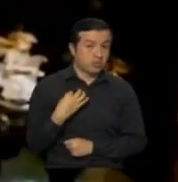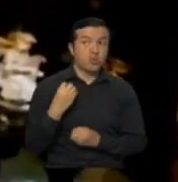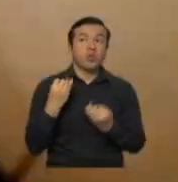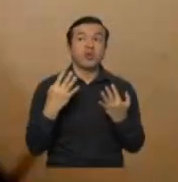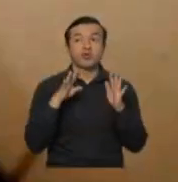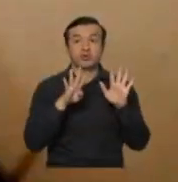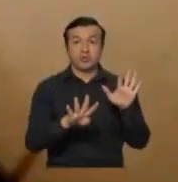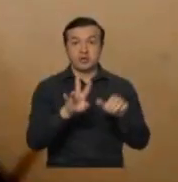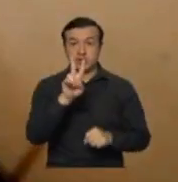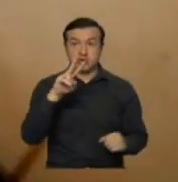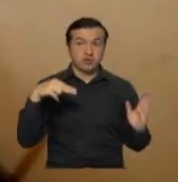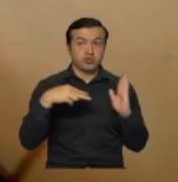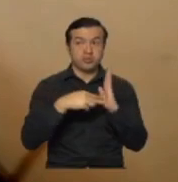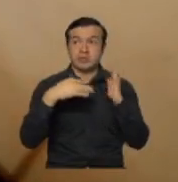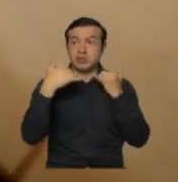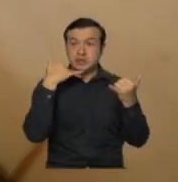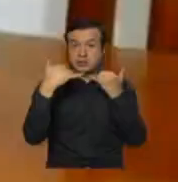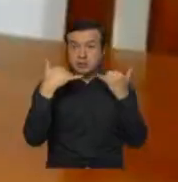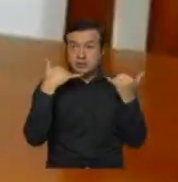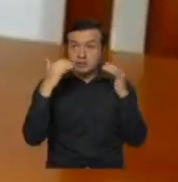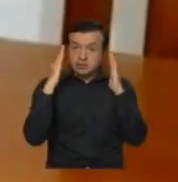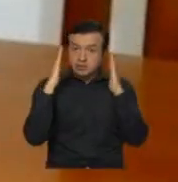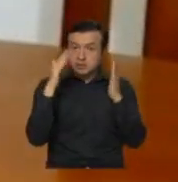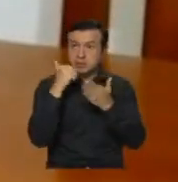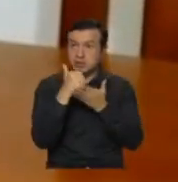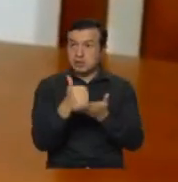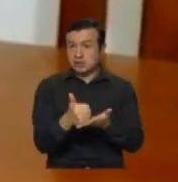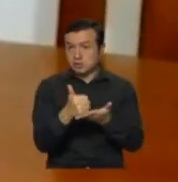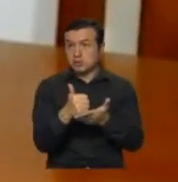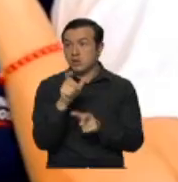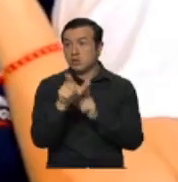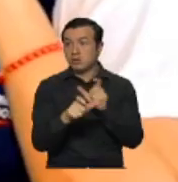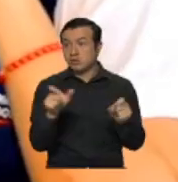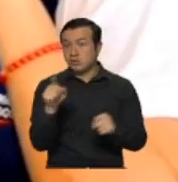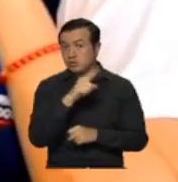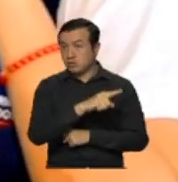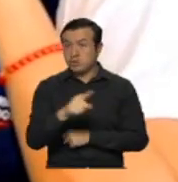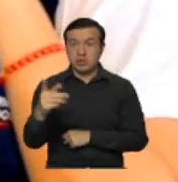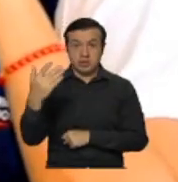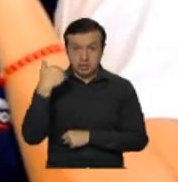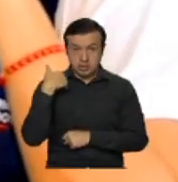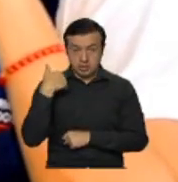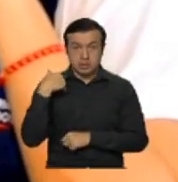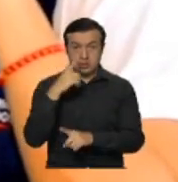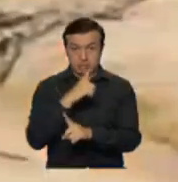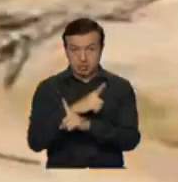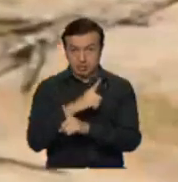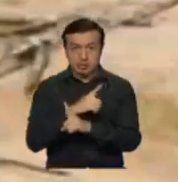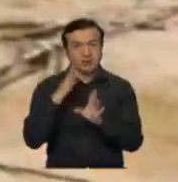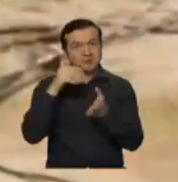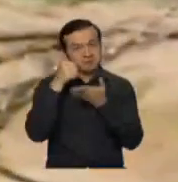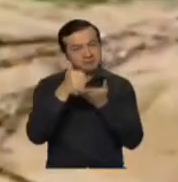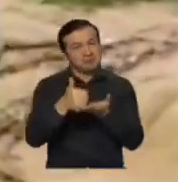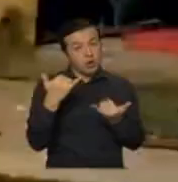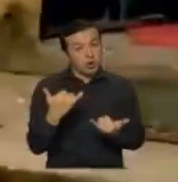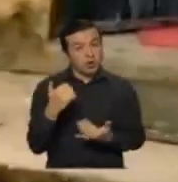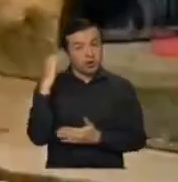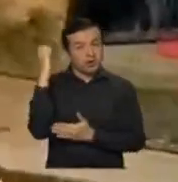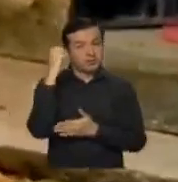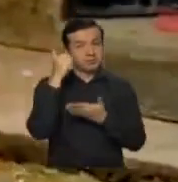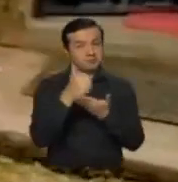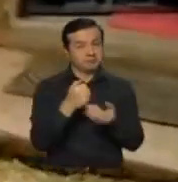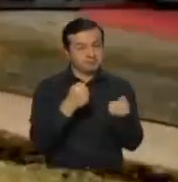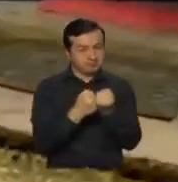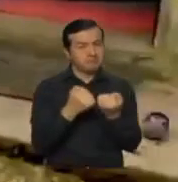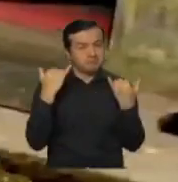de 92.000 llamadas para atender y dar seguimiento a las personas con discapacidad durante la emergencia sanitaria. La